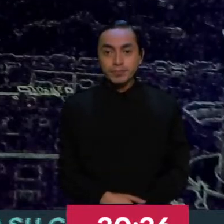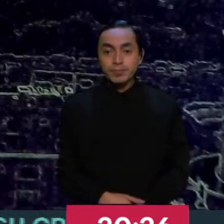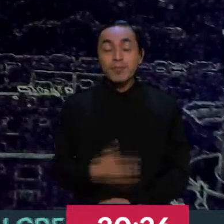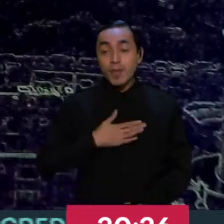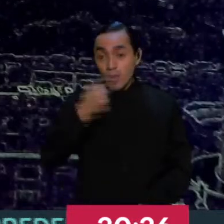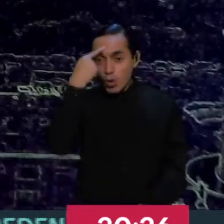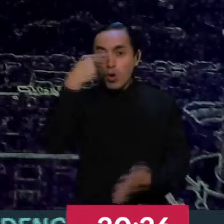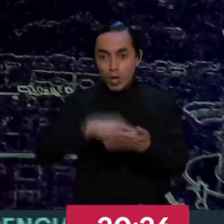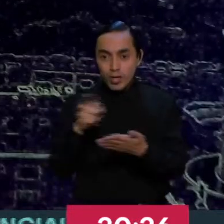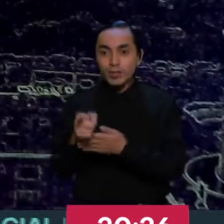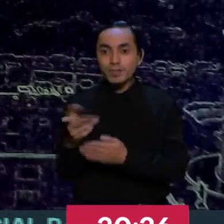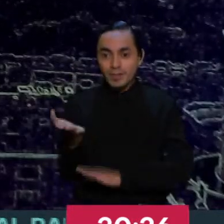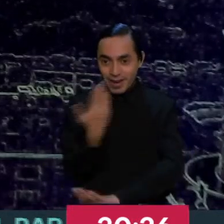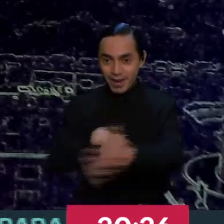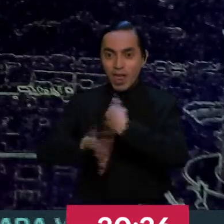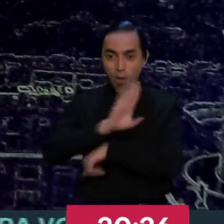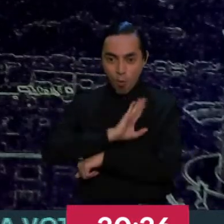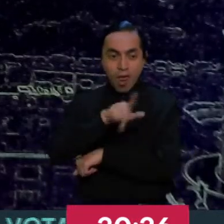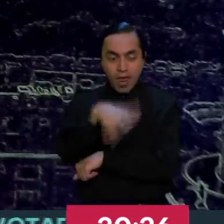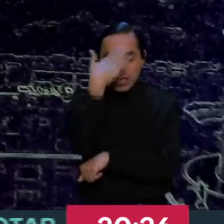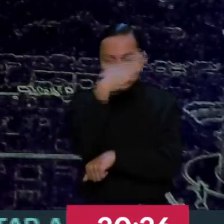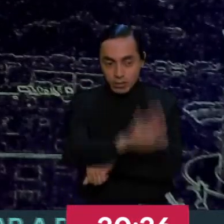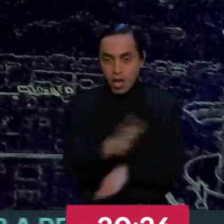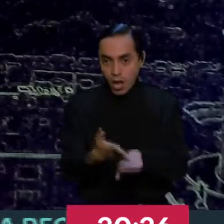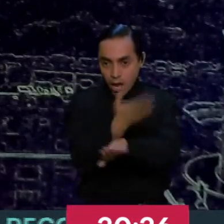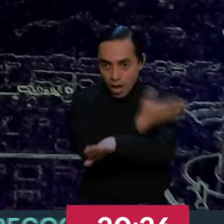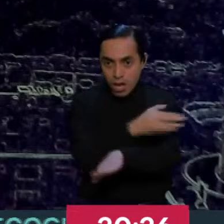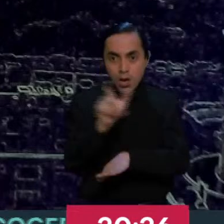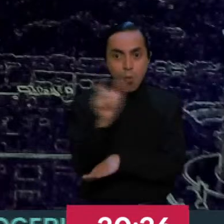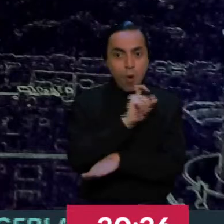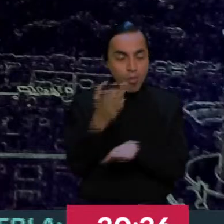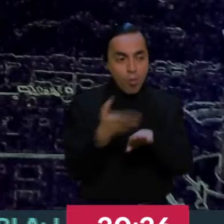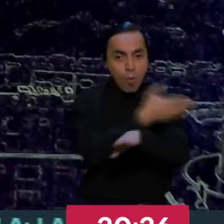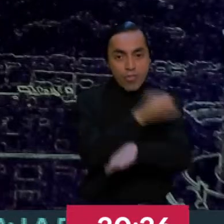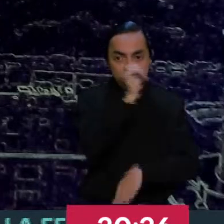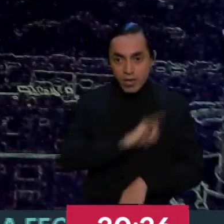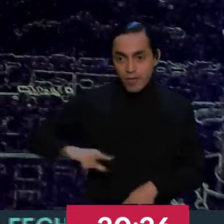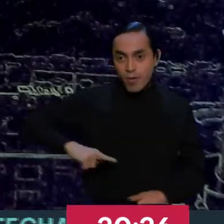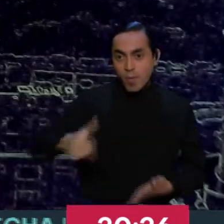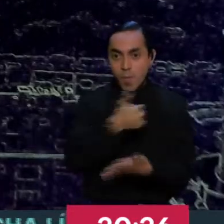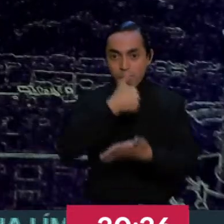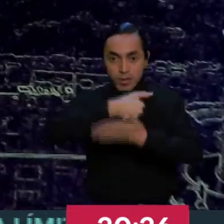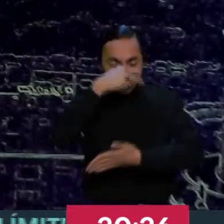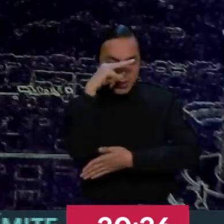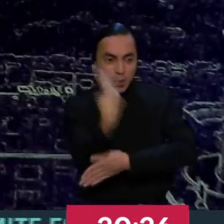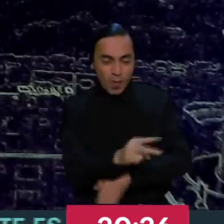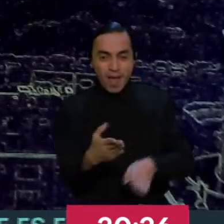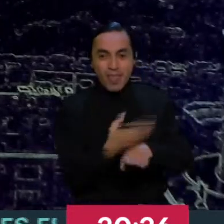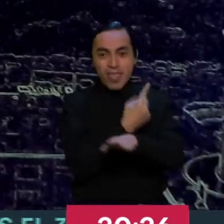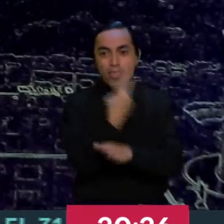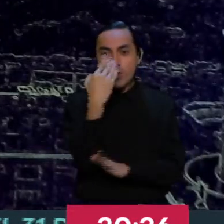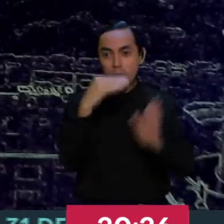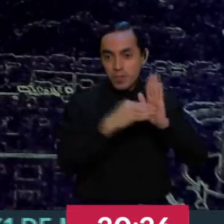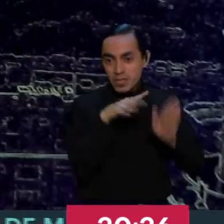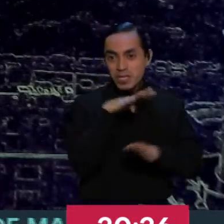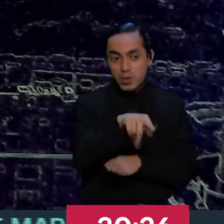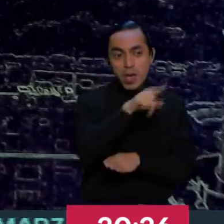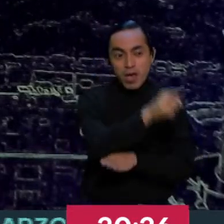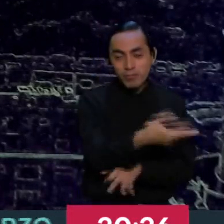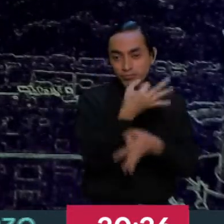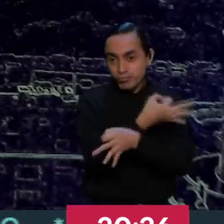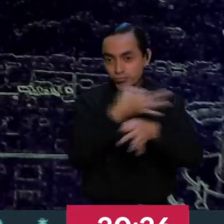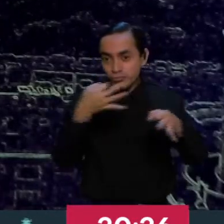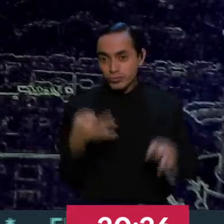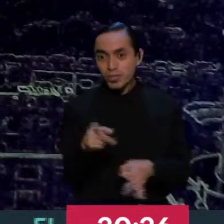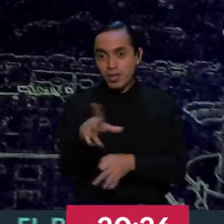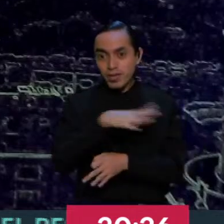Creo que Claudia ya tenía el antecedente que cuando ella fue la jefa de gobierno en la Ciudad de México, en el 2019, ella emitió la Declaratoria